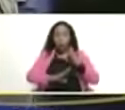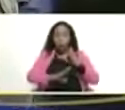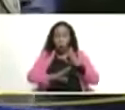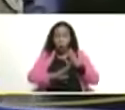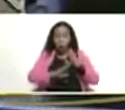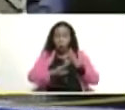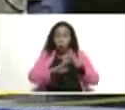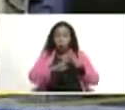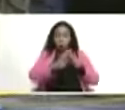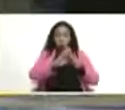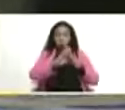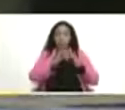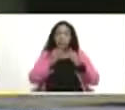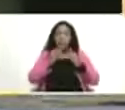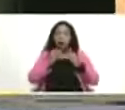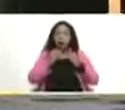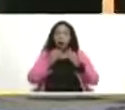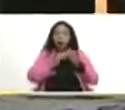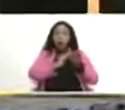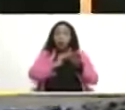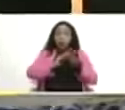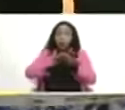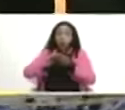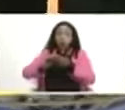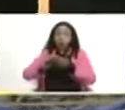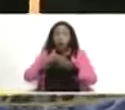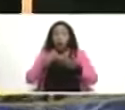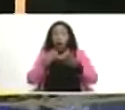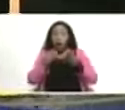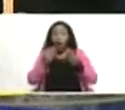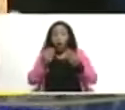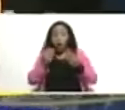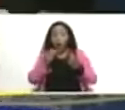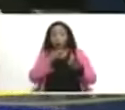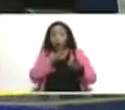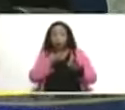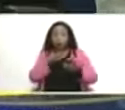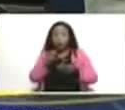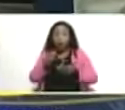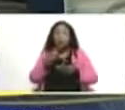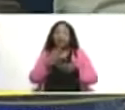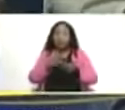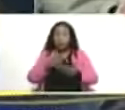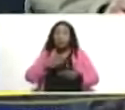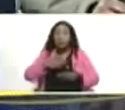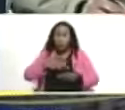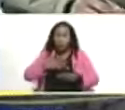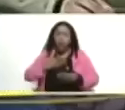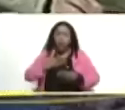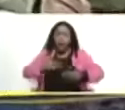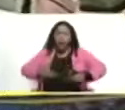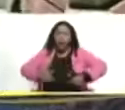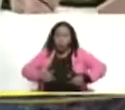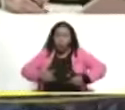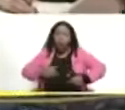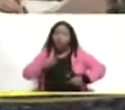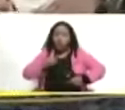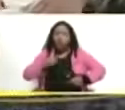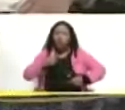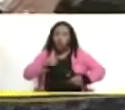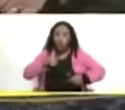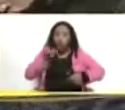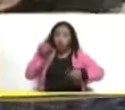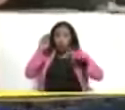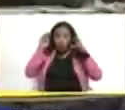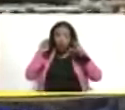en base a la recuperación económica de los ingresos. Siempre se puede parir. Ese concepto yo se lo he contado, lo